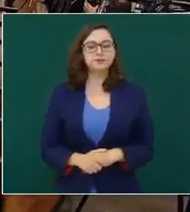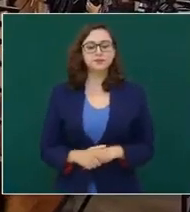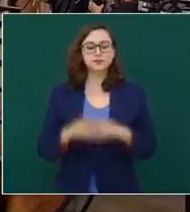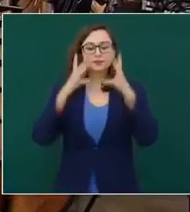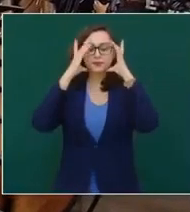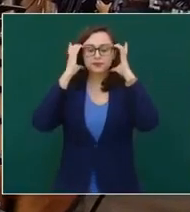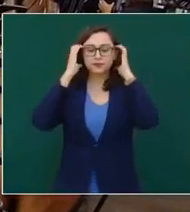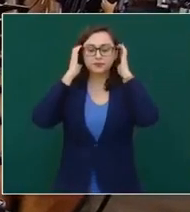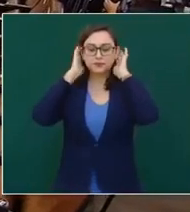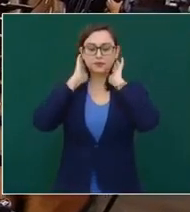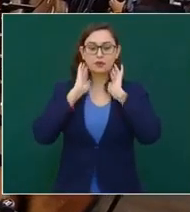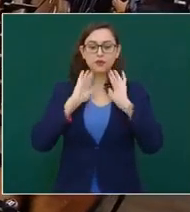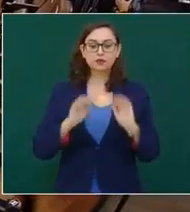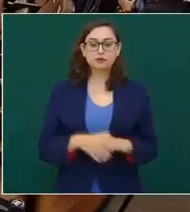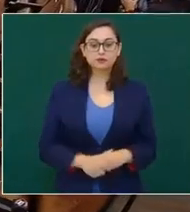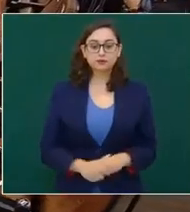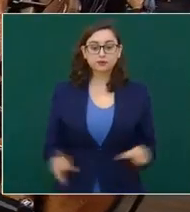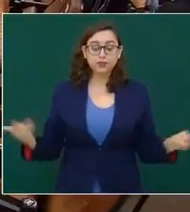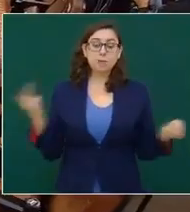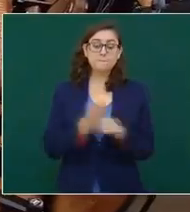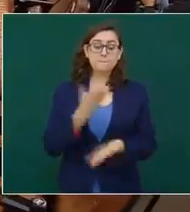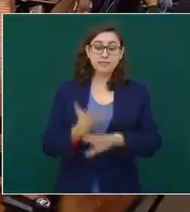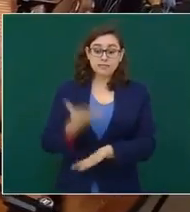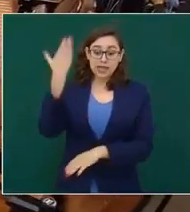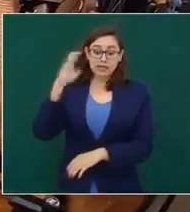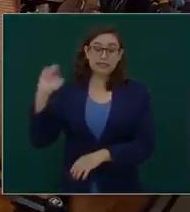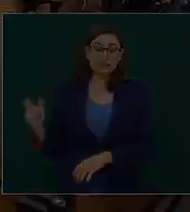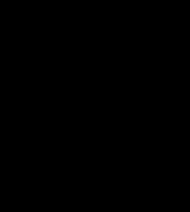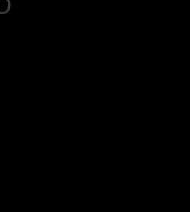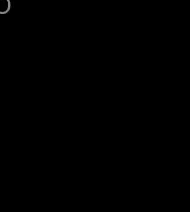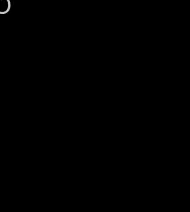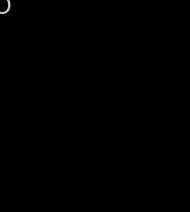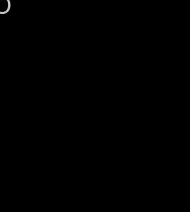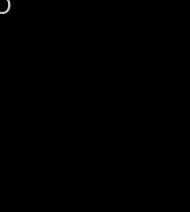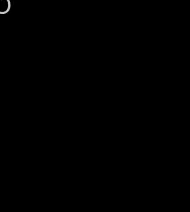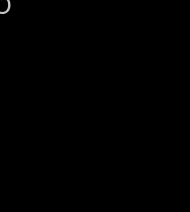Pues a raíz de la mal llamada reforma energética crearon una figura que se llama…